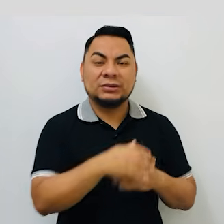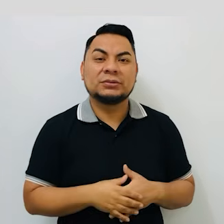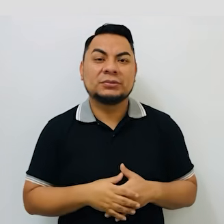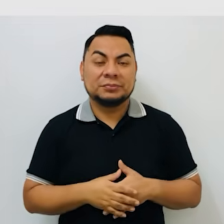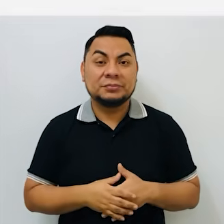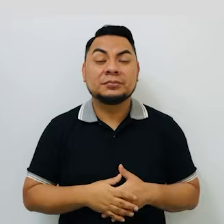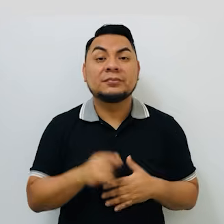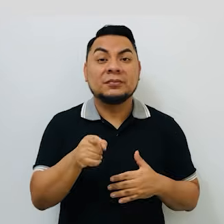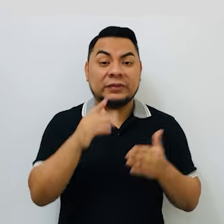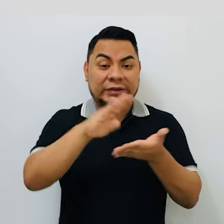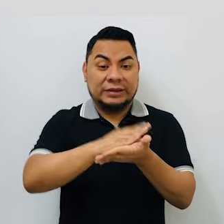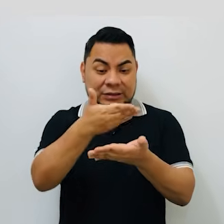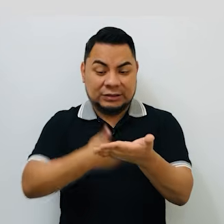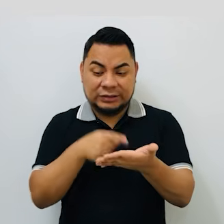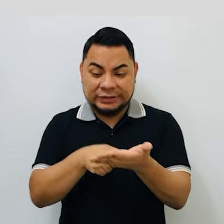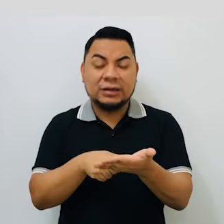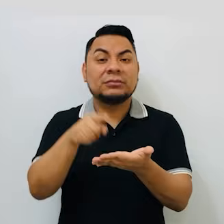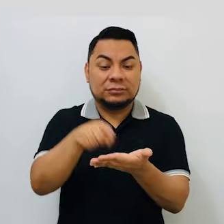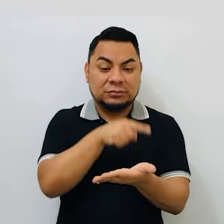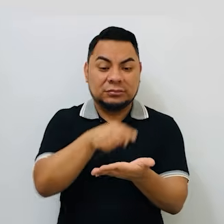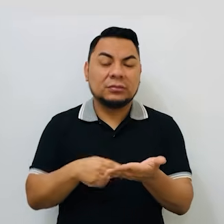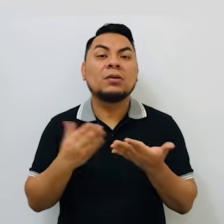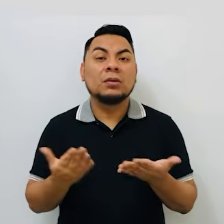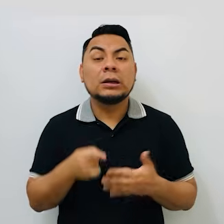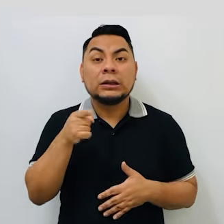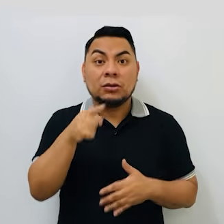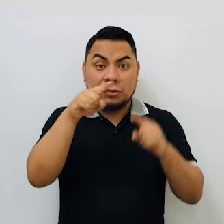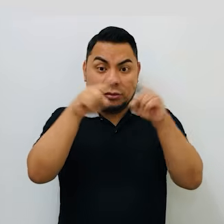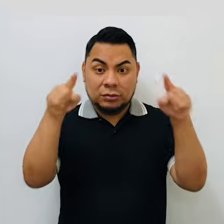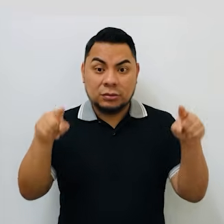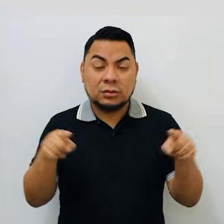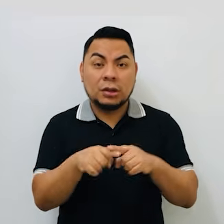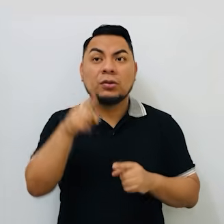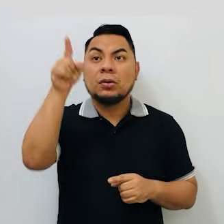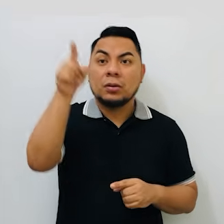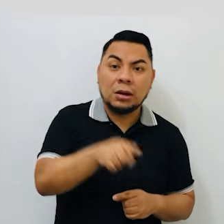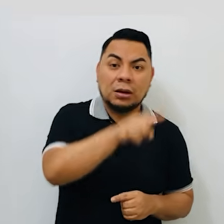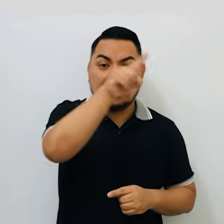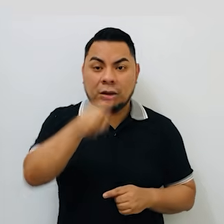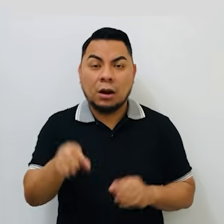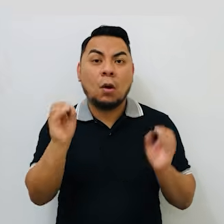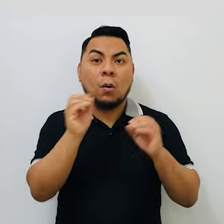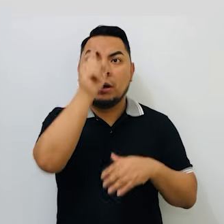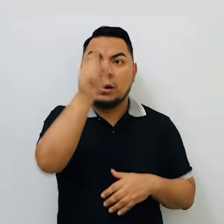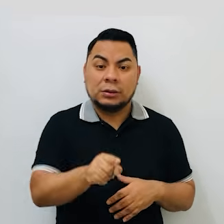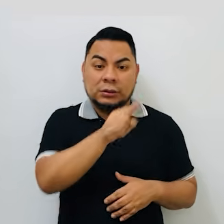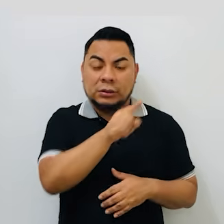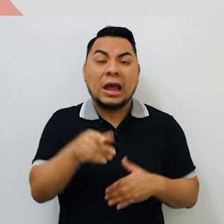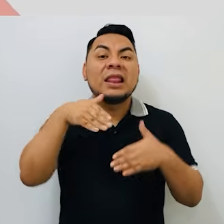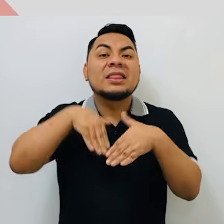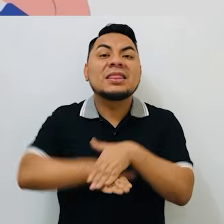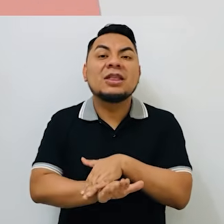gobernador regional. En la cédula, el voto es válido si el cruce de las líneas de la cruz o el aspa está dentro